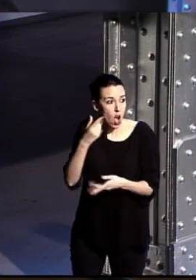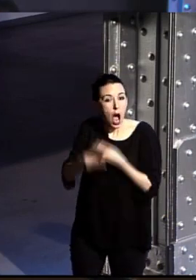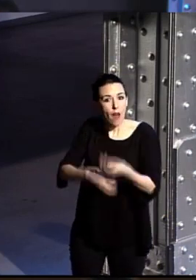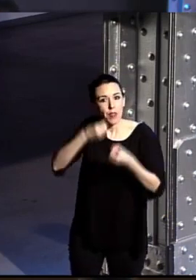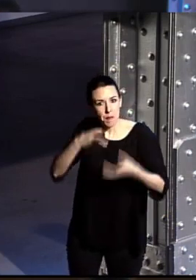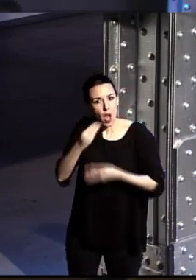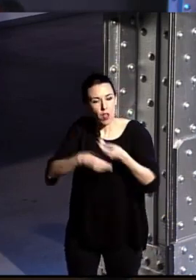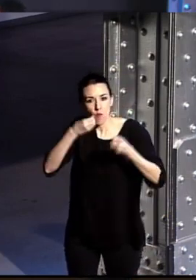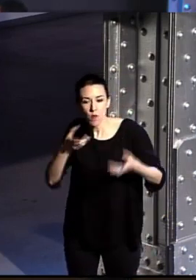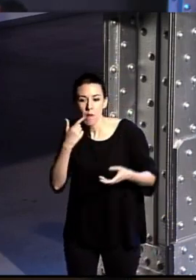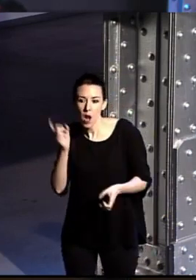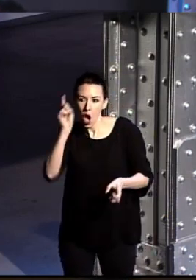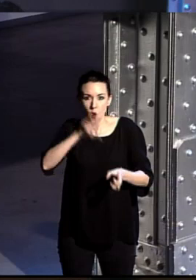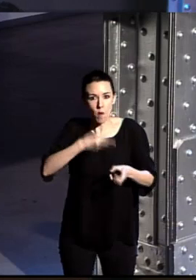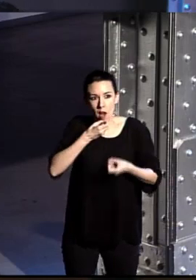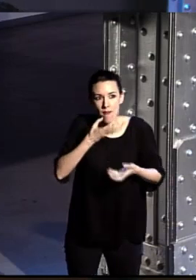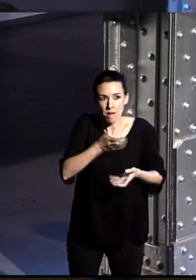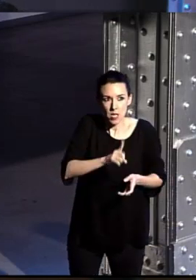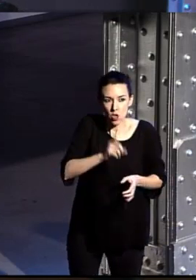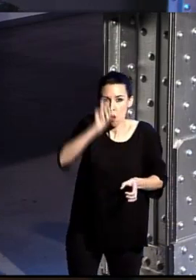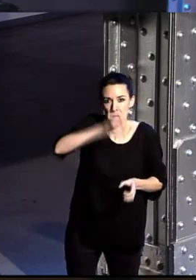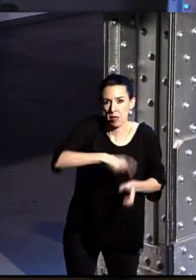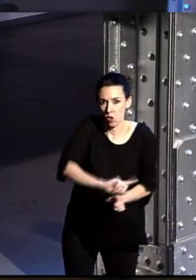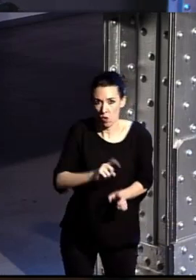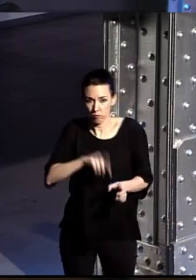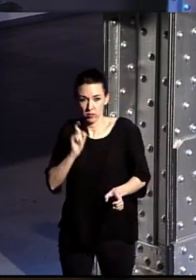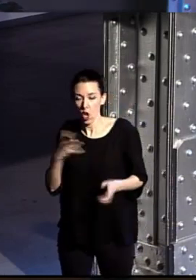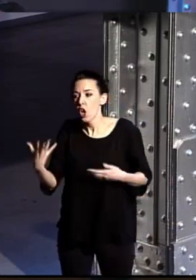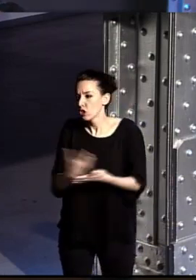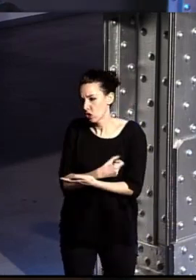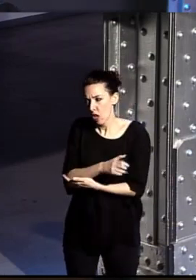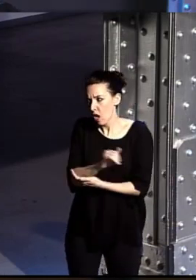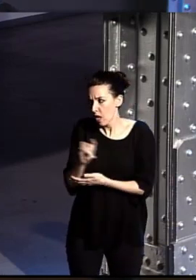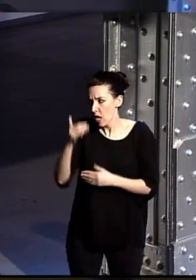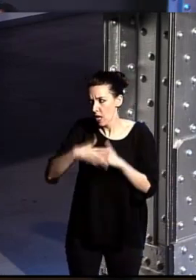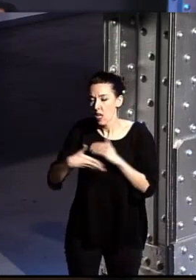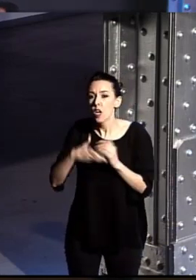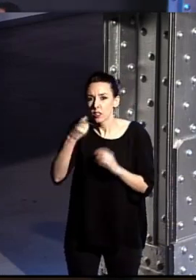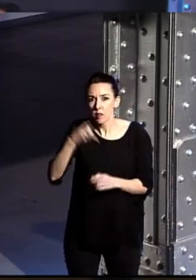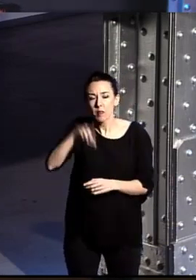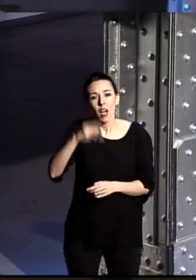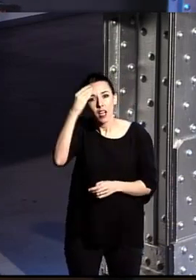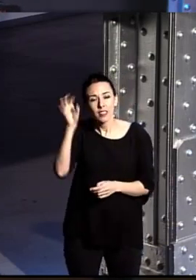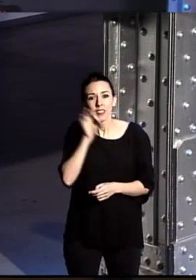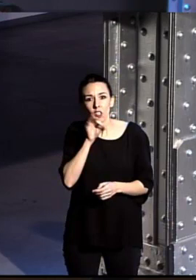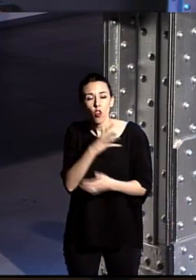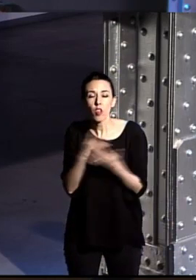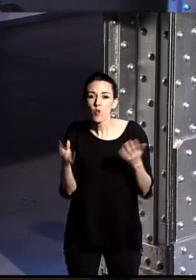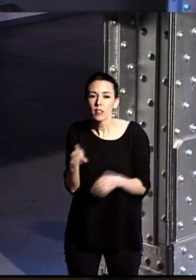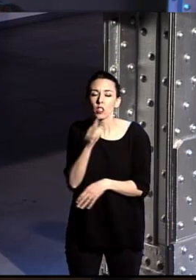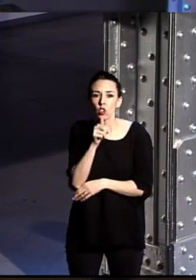sabía hacer bien y tampoco se metía en camisa de 11 varas, ¿no? Esa es mi... Todos las tenemos. Lo que pasa es que también hay que considerar que en el siglo XIX